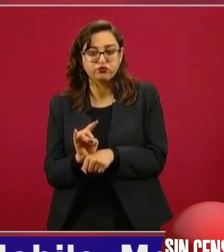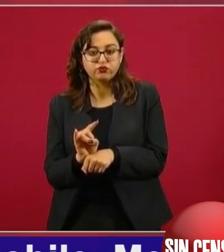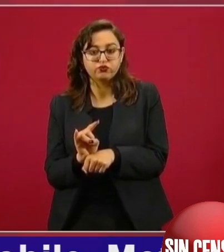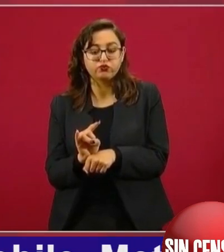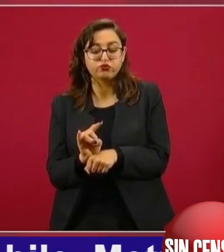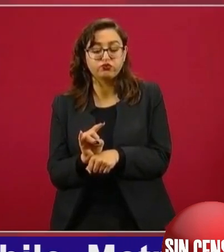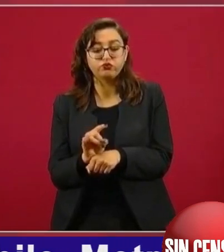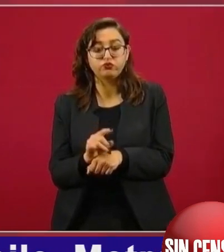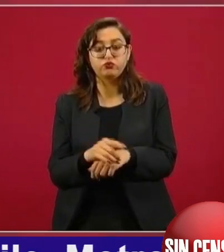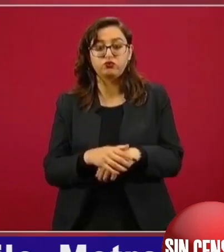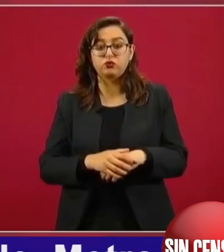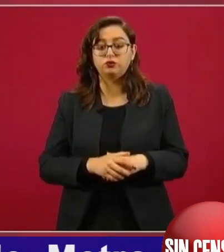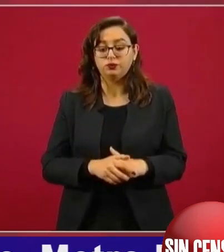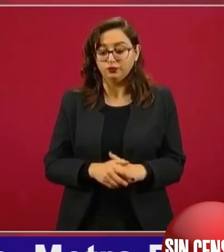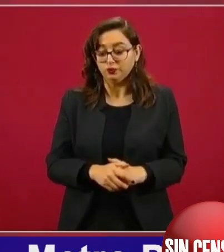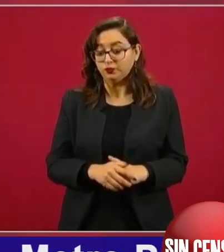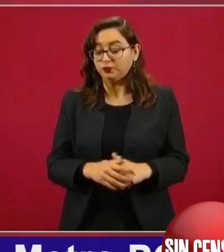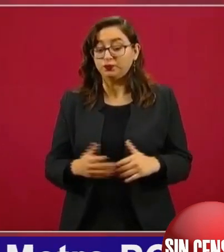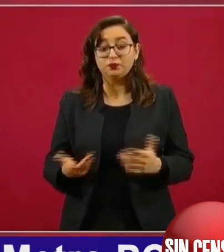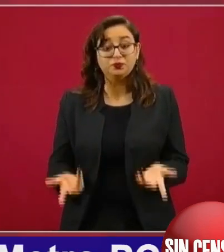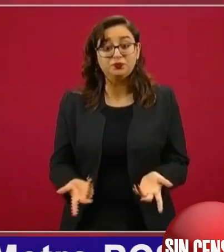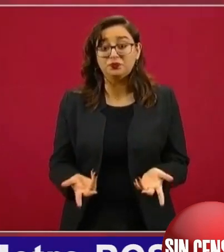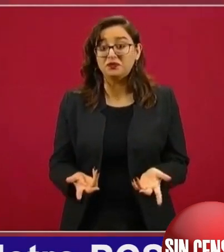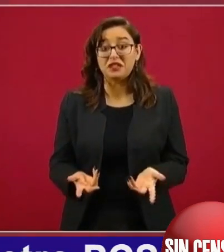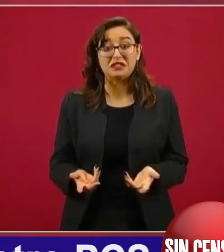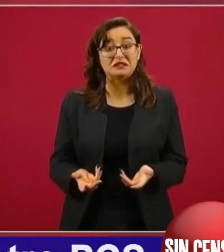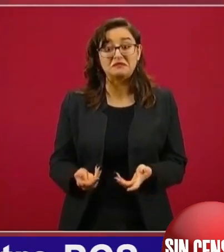de que nos íbamos a quedar sin luz